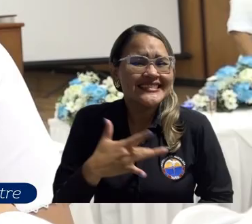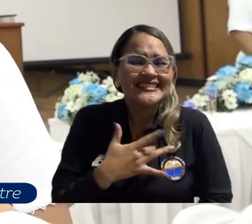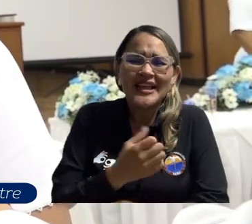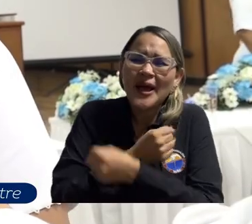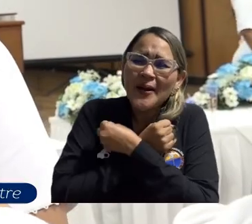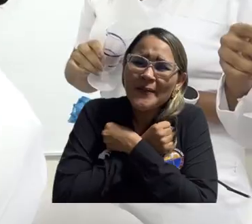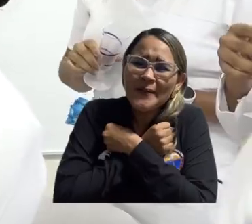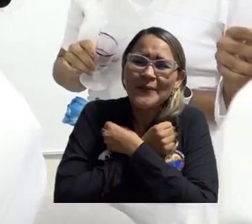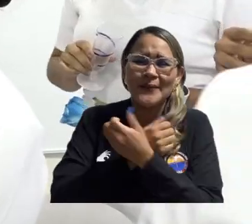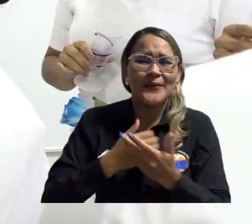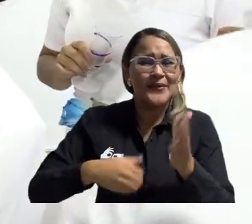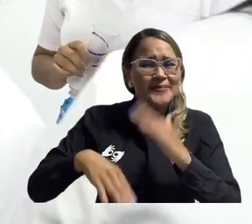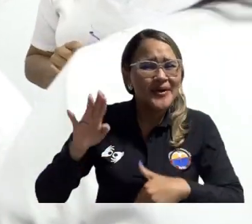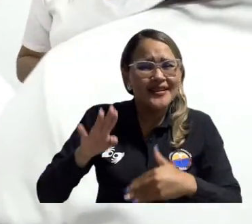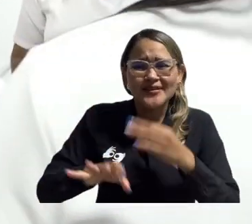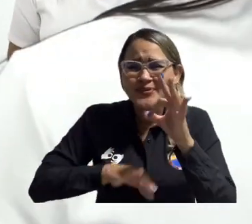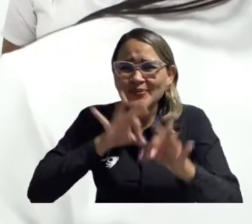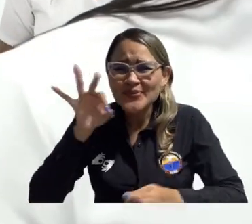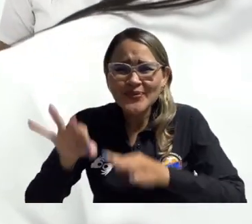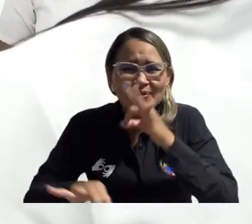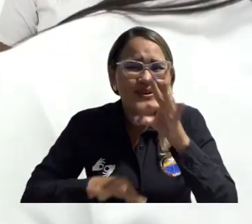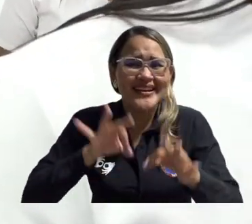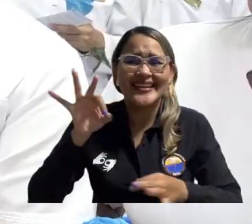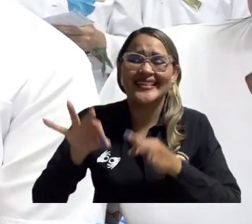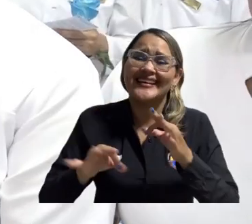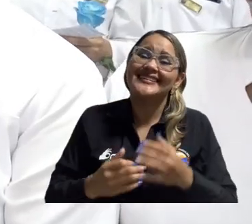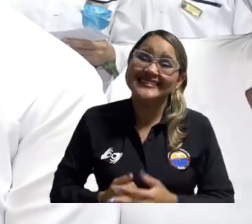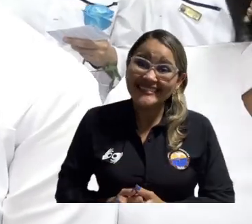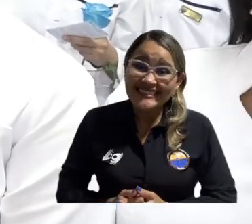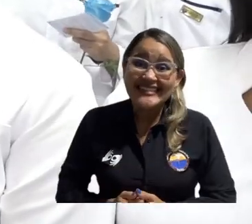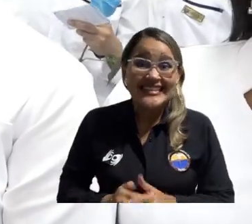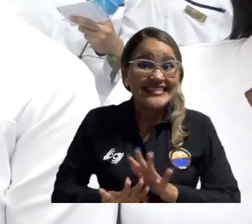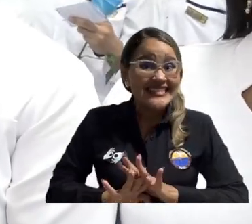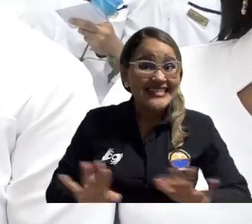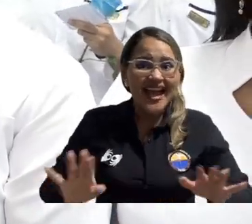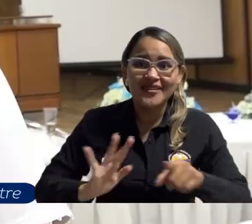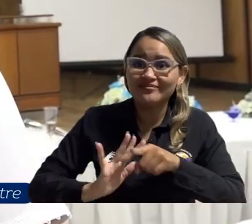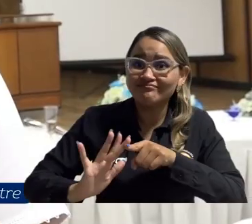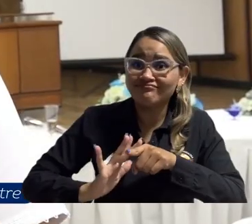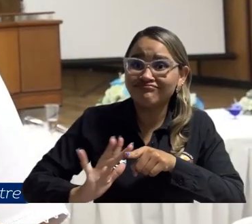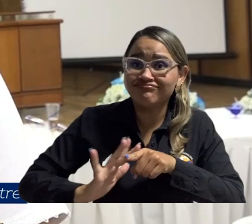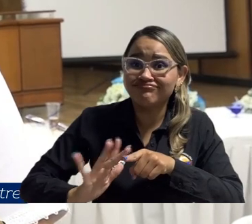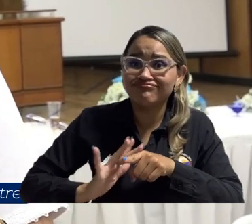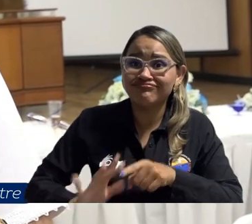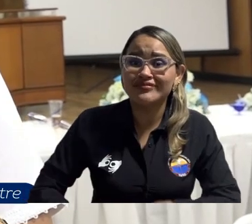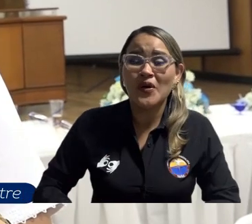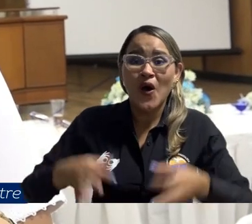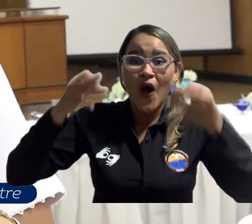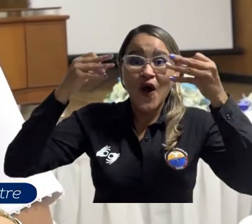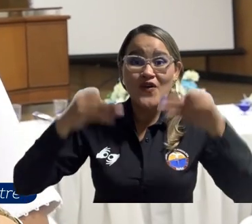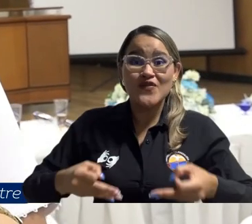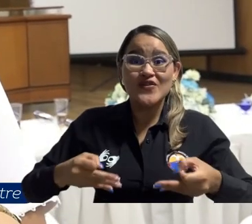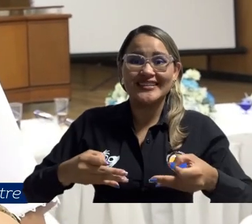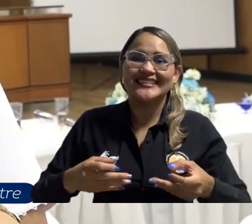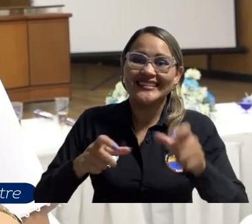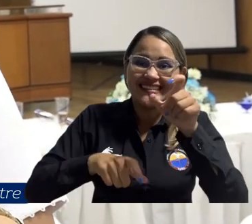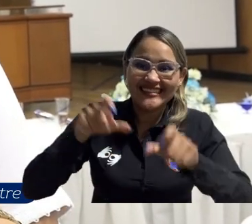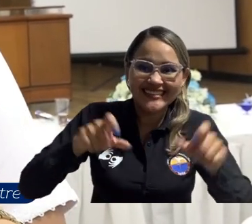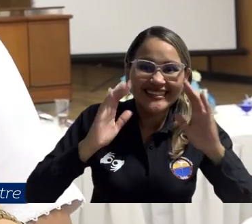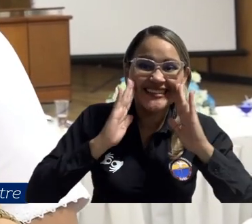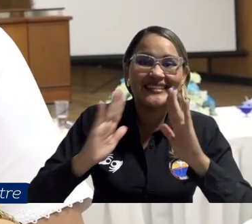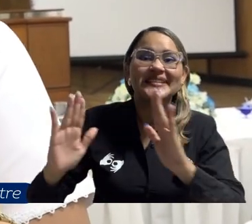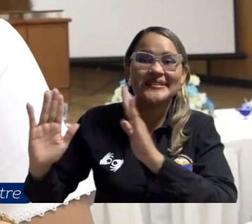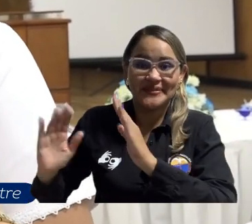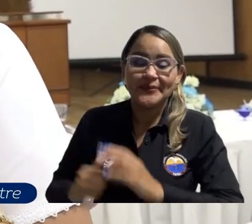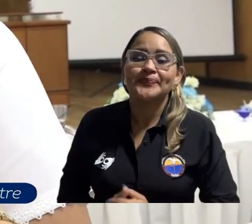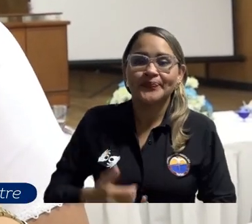que esto es de vocación, esto es de amor. Poder sentir más lo que es el cuidado y poder ejercerlo ya de manera,